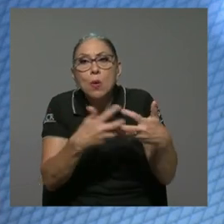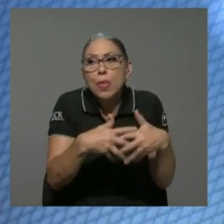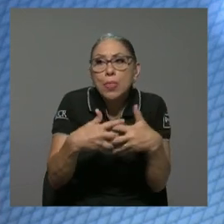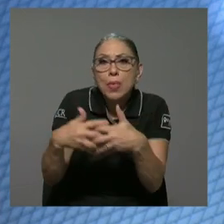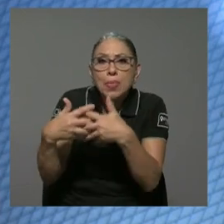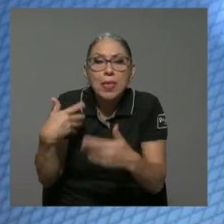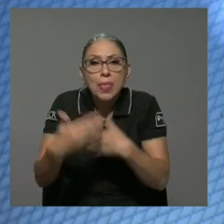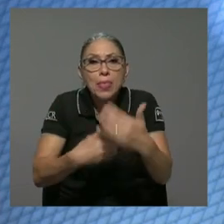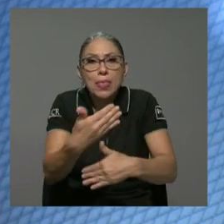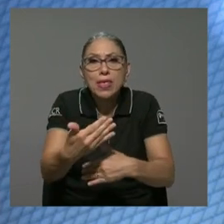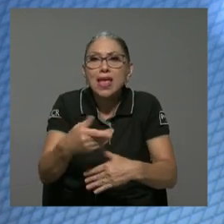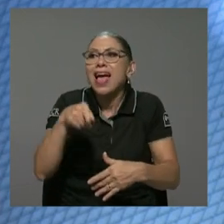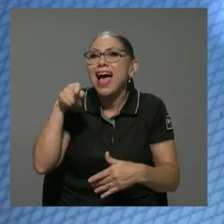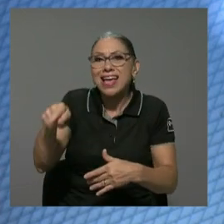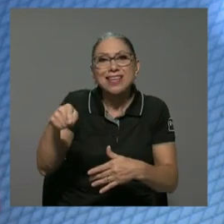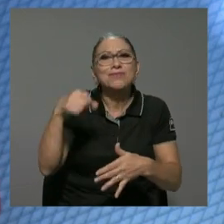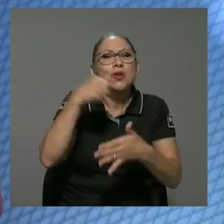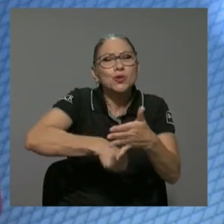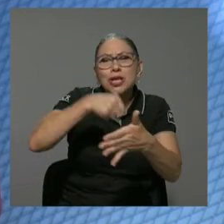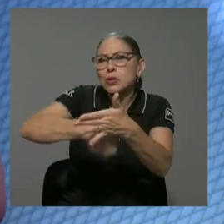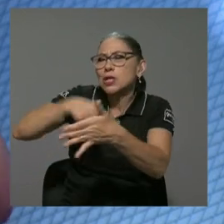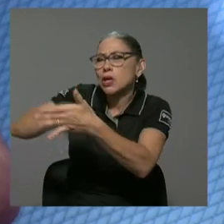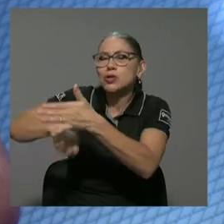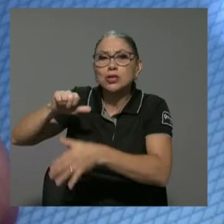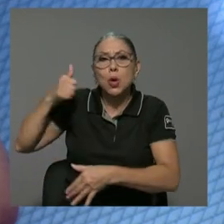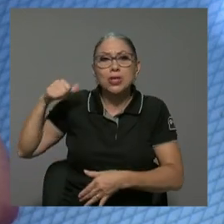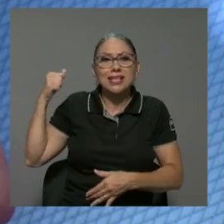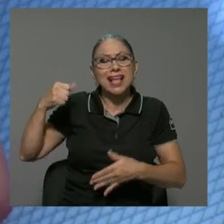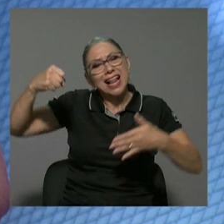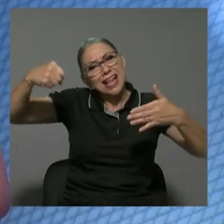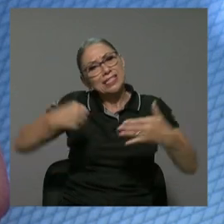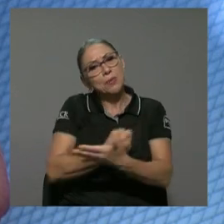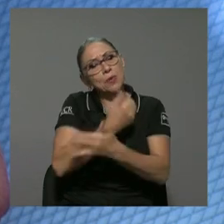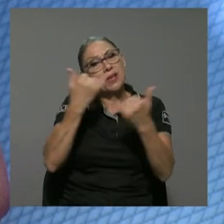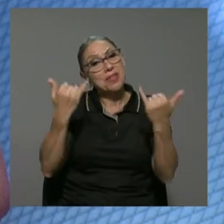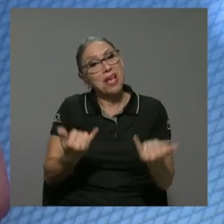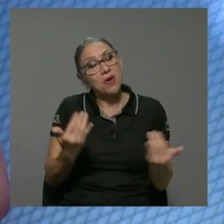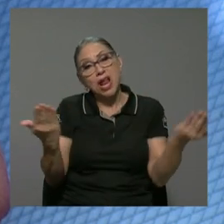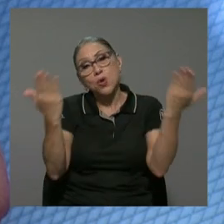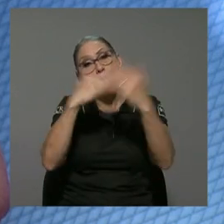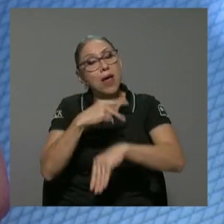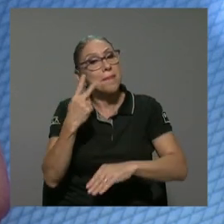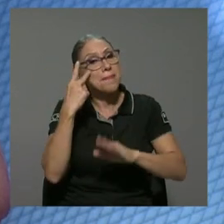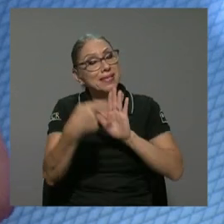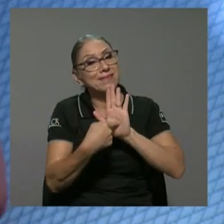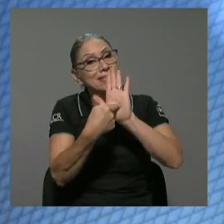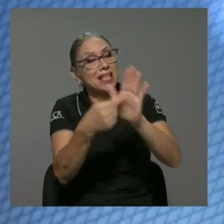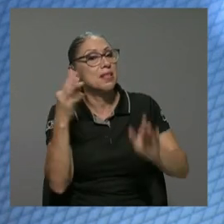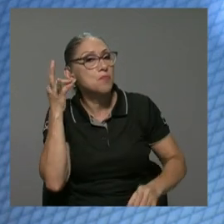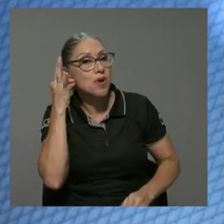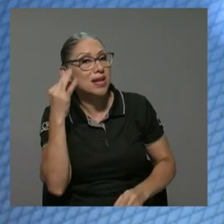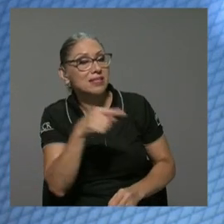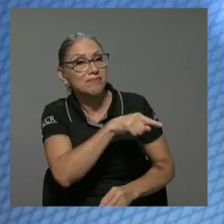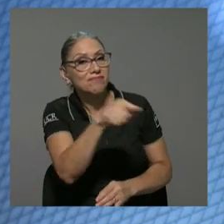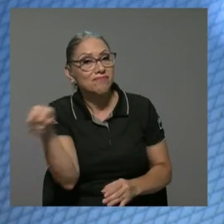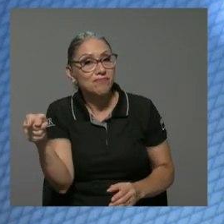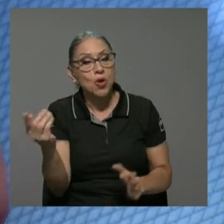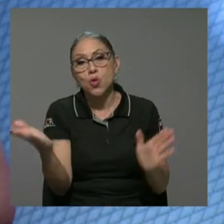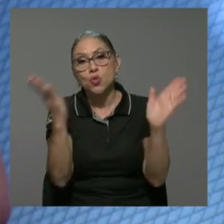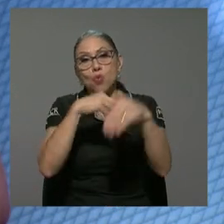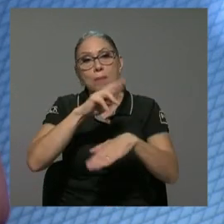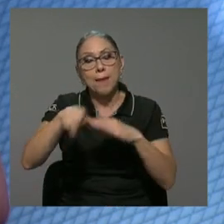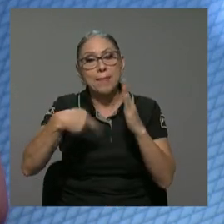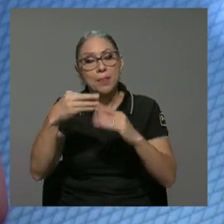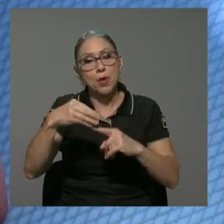luchas, las mujeres, lastimosamente, no han tenido, hasta la actualidad, creo yo, pues no han tenido papel protagónico.